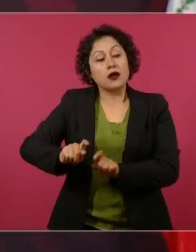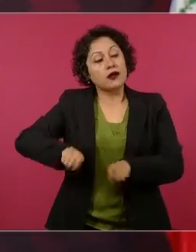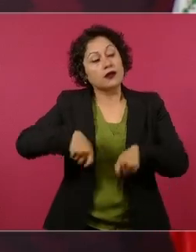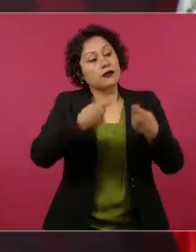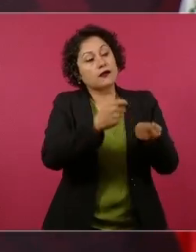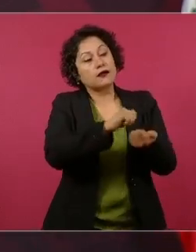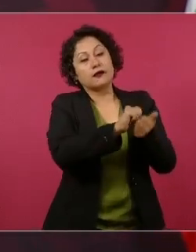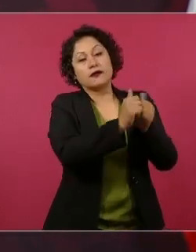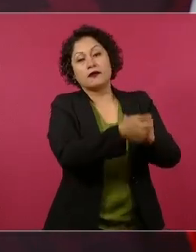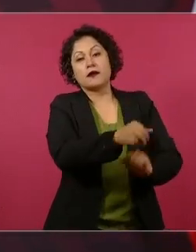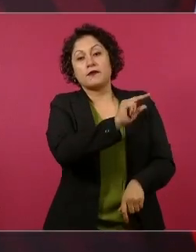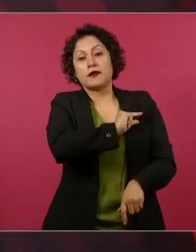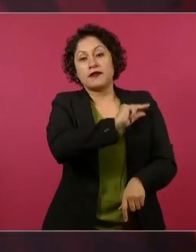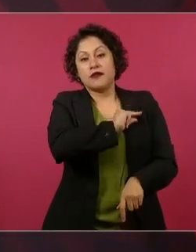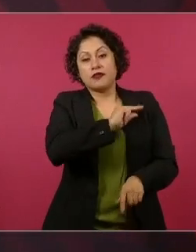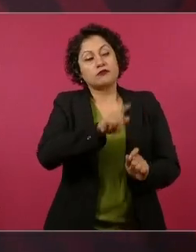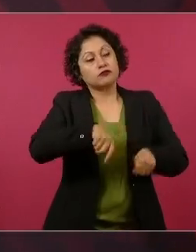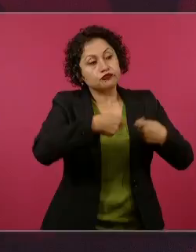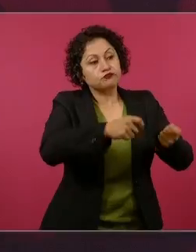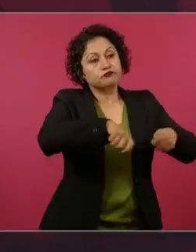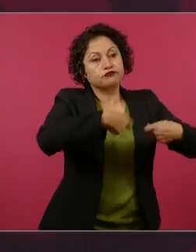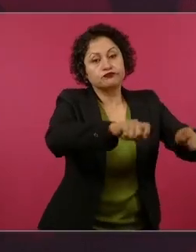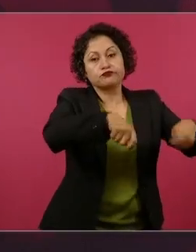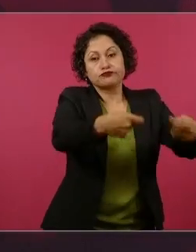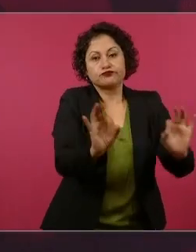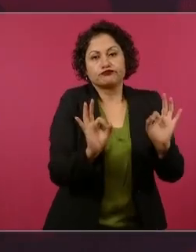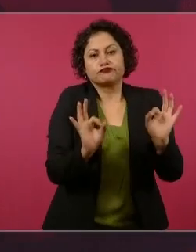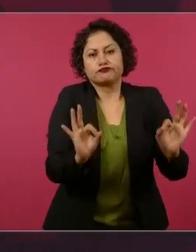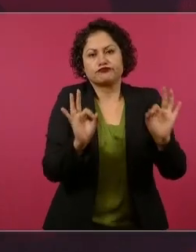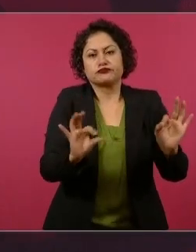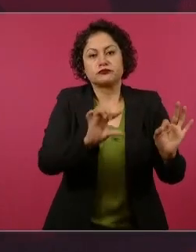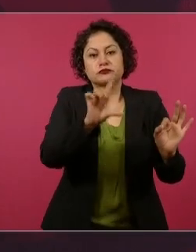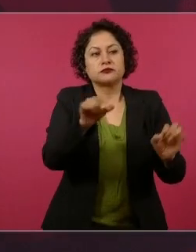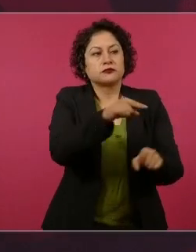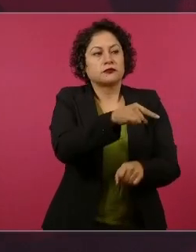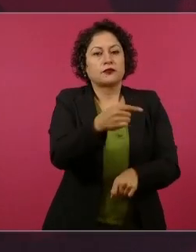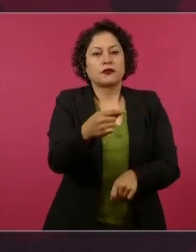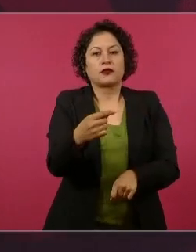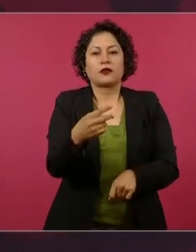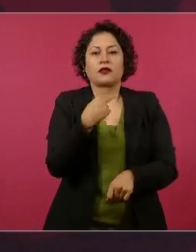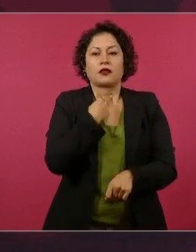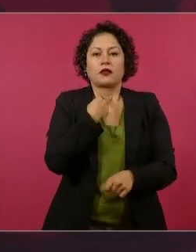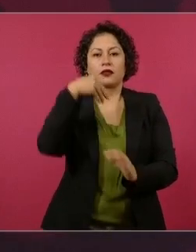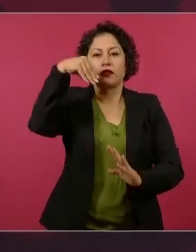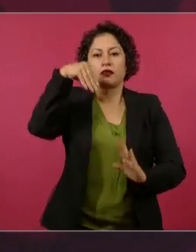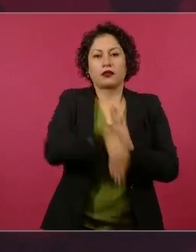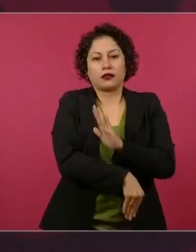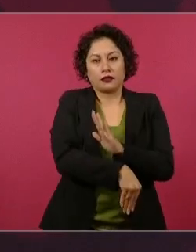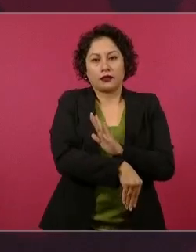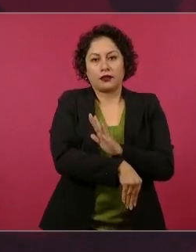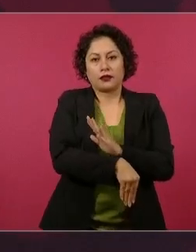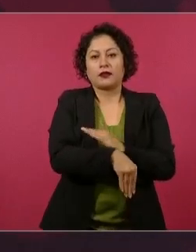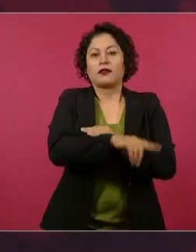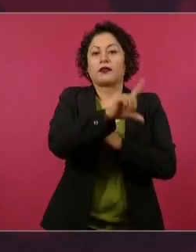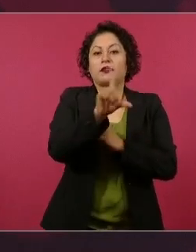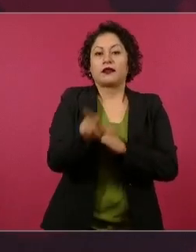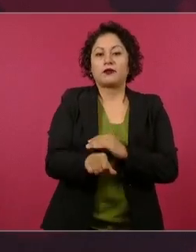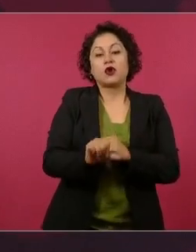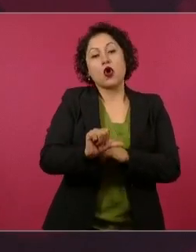fracasan, quiebran, y Zedillo, en el gobierno